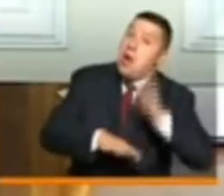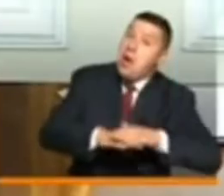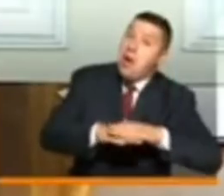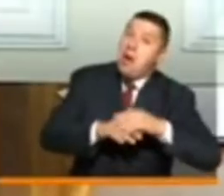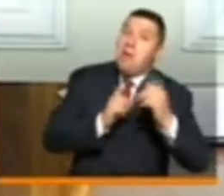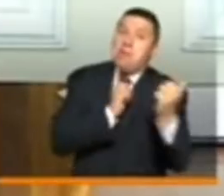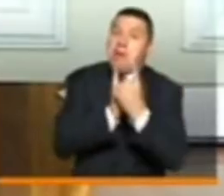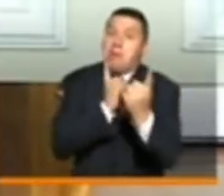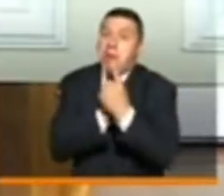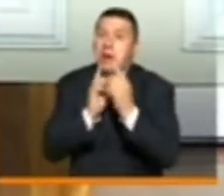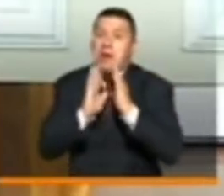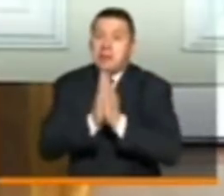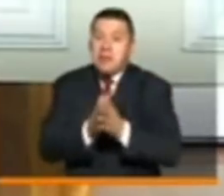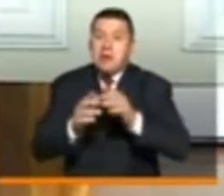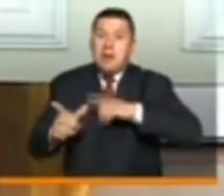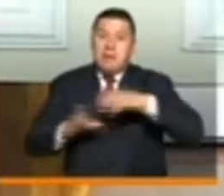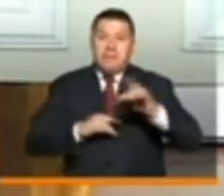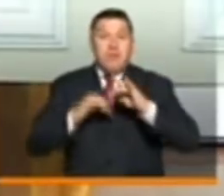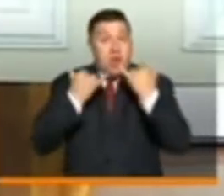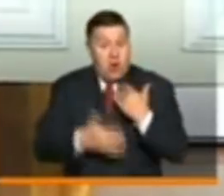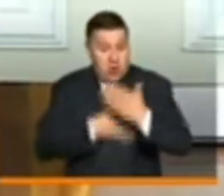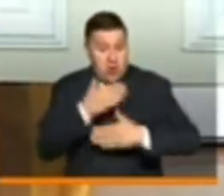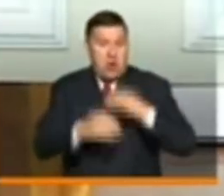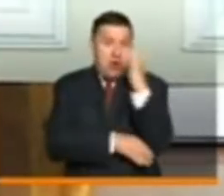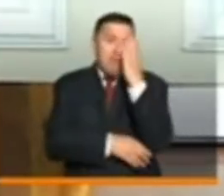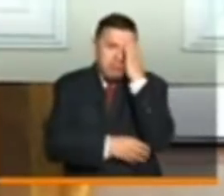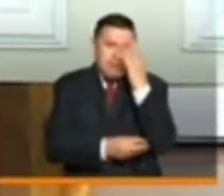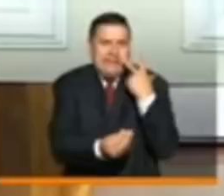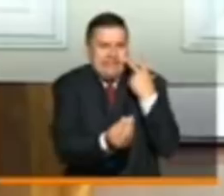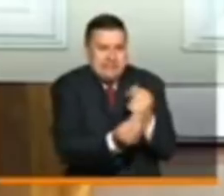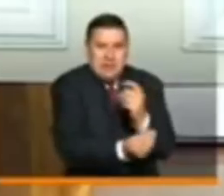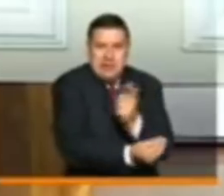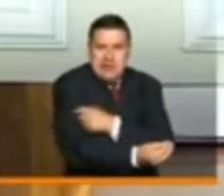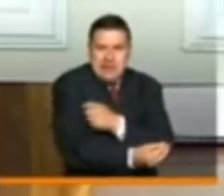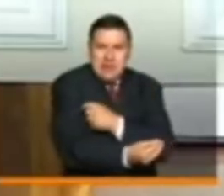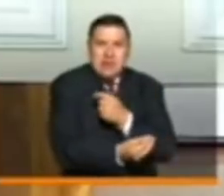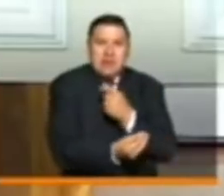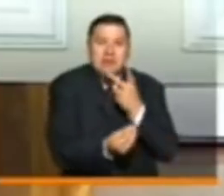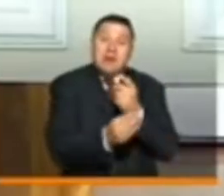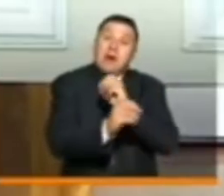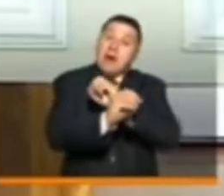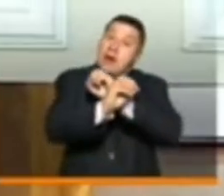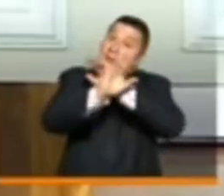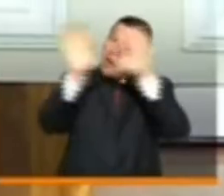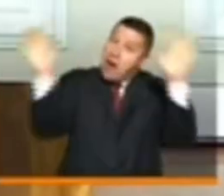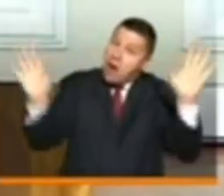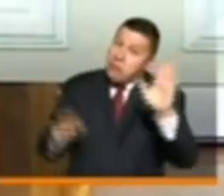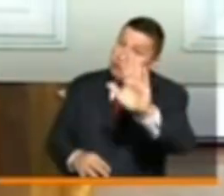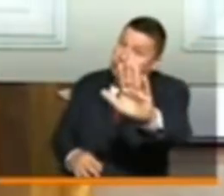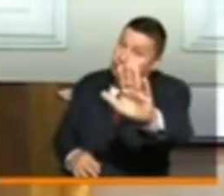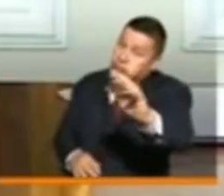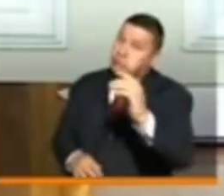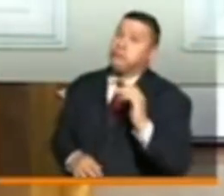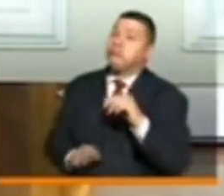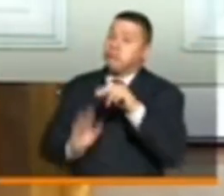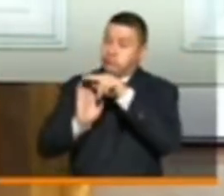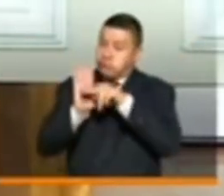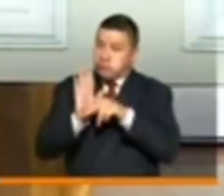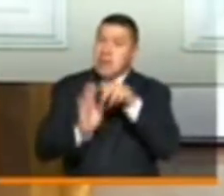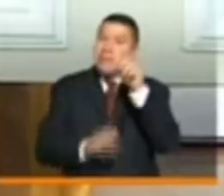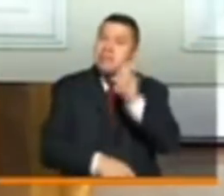esto trae hoy en colombia estamos avanzando en la vacunación pero tenemos que ser claros acá se necesita combinar las medidas